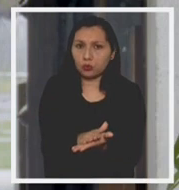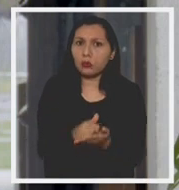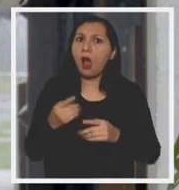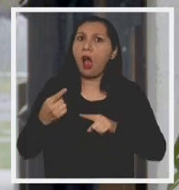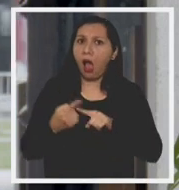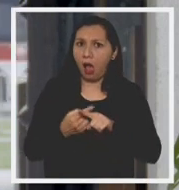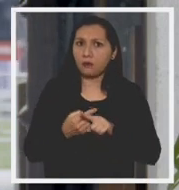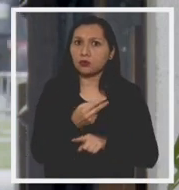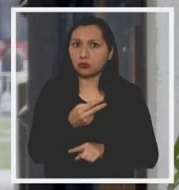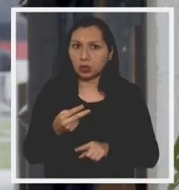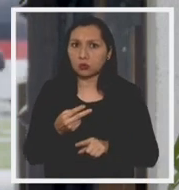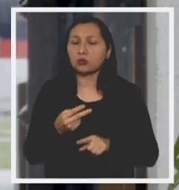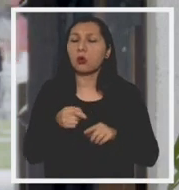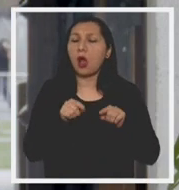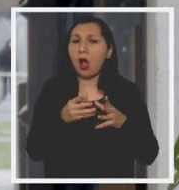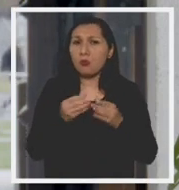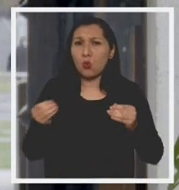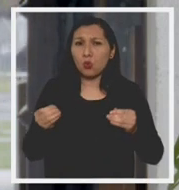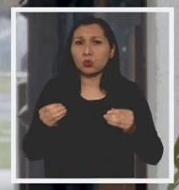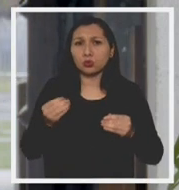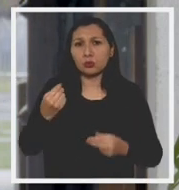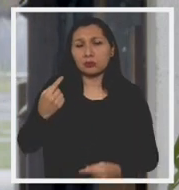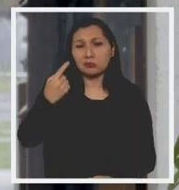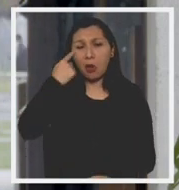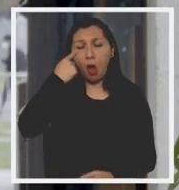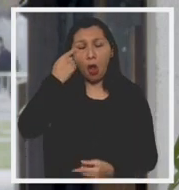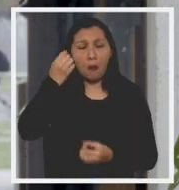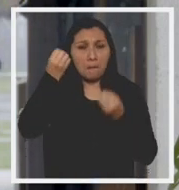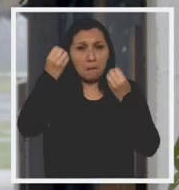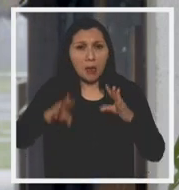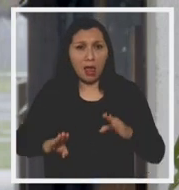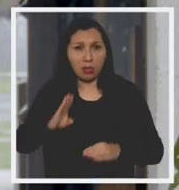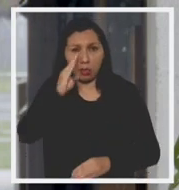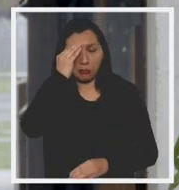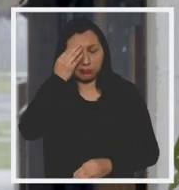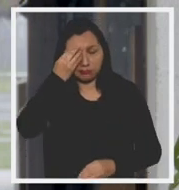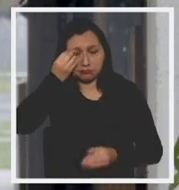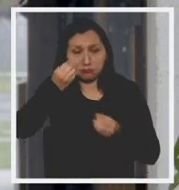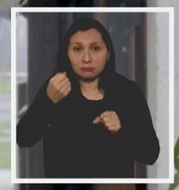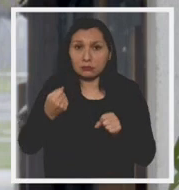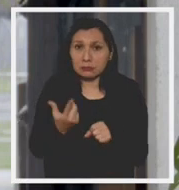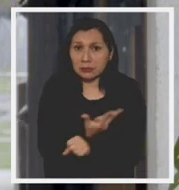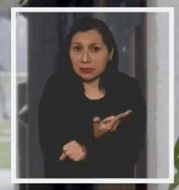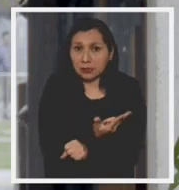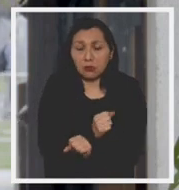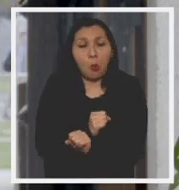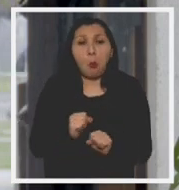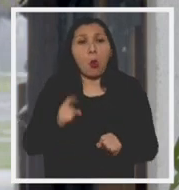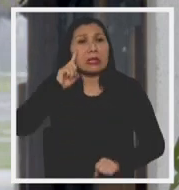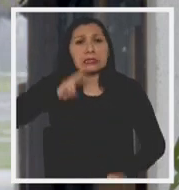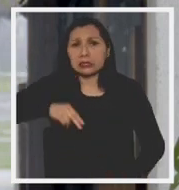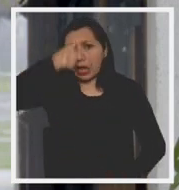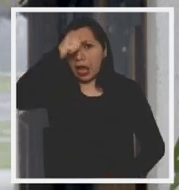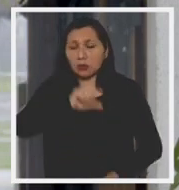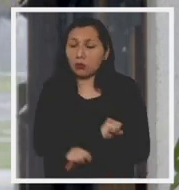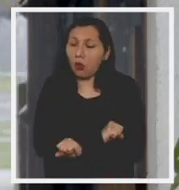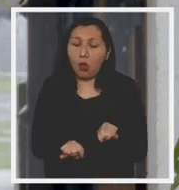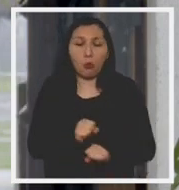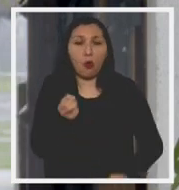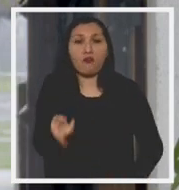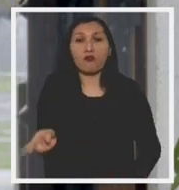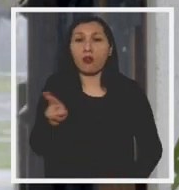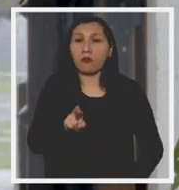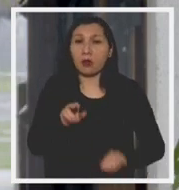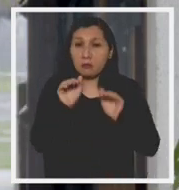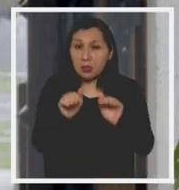abusos sexuales, hubo mutilaciones oculares, y eso no puede quedar impune y no se puede volver